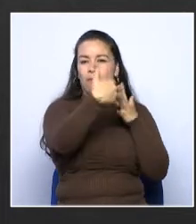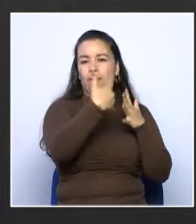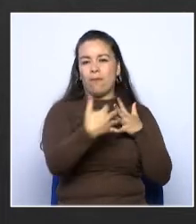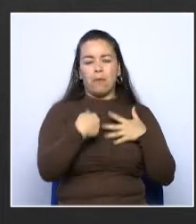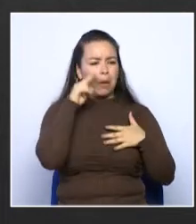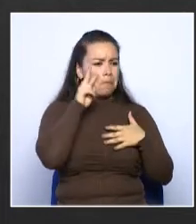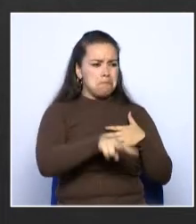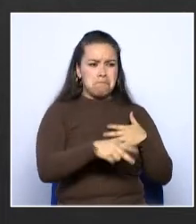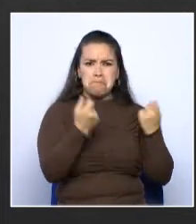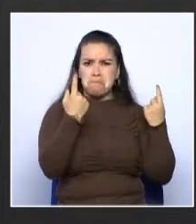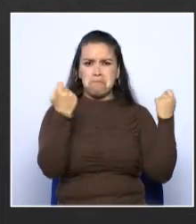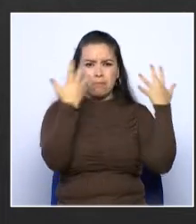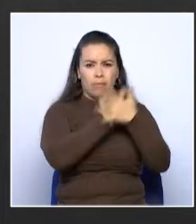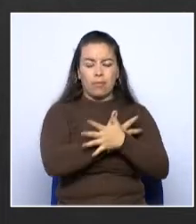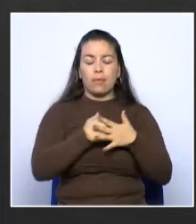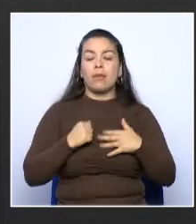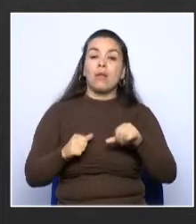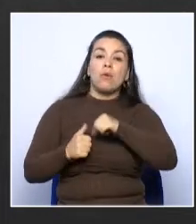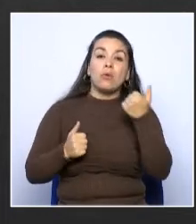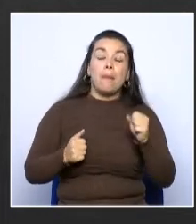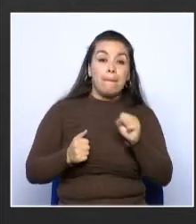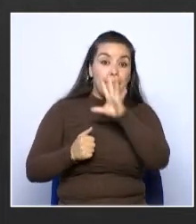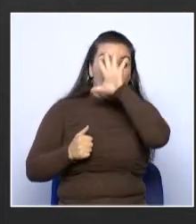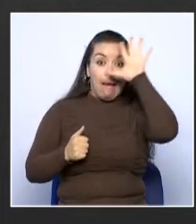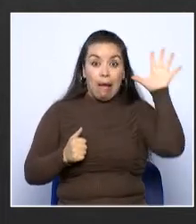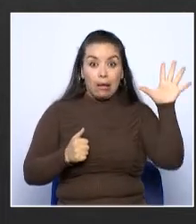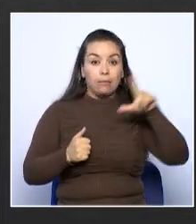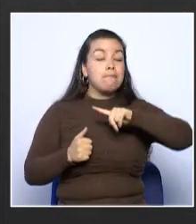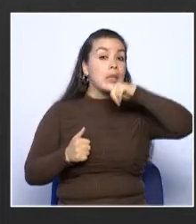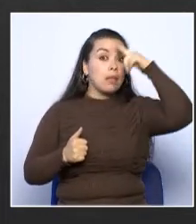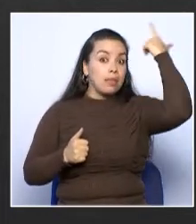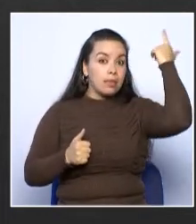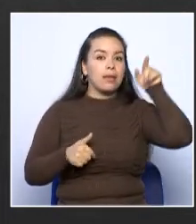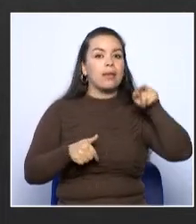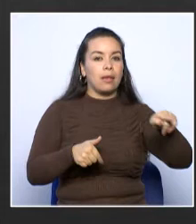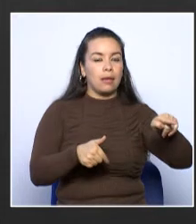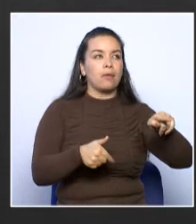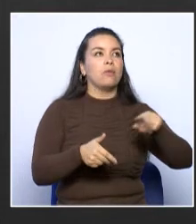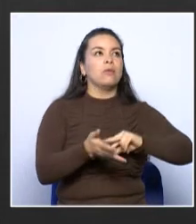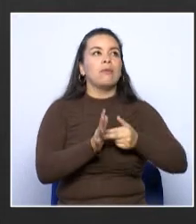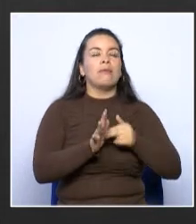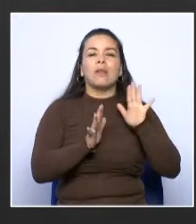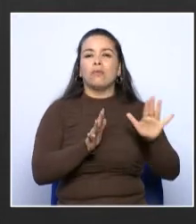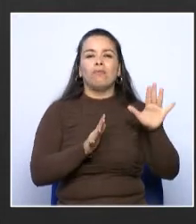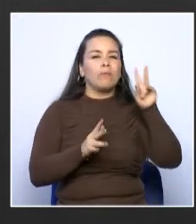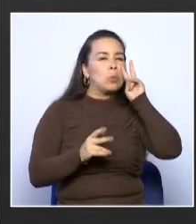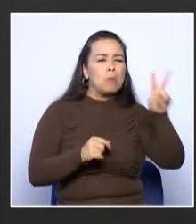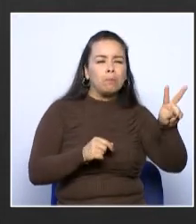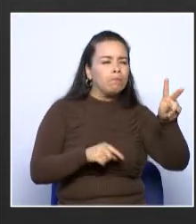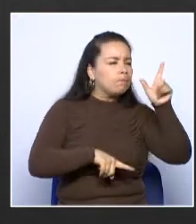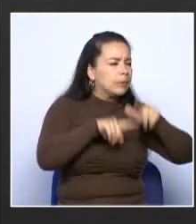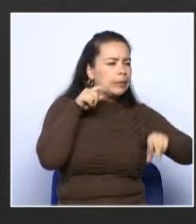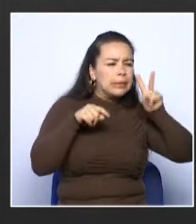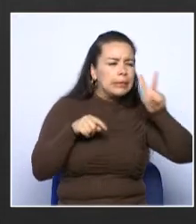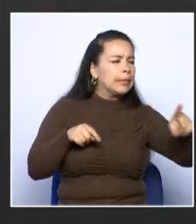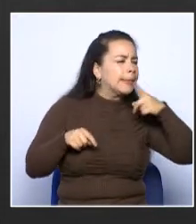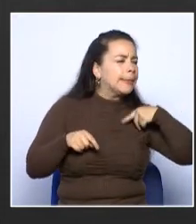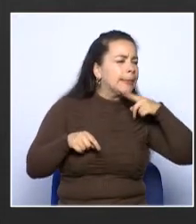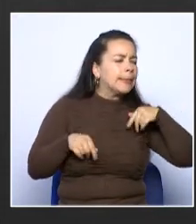entiendan. Hiperecogénico significa más blanco. Entonces, ¿qué implica eso? Que no podamos observar muy bien las